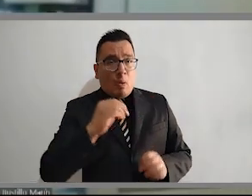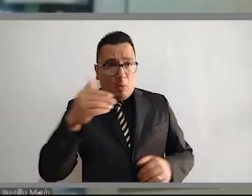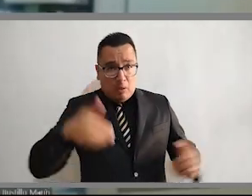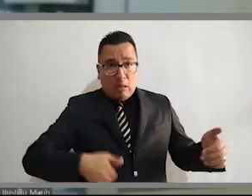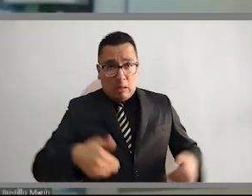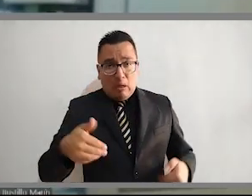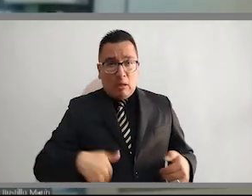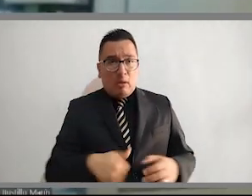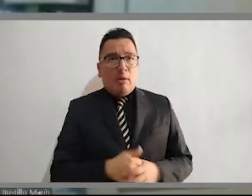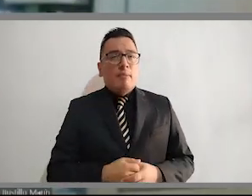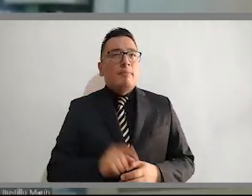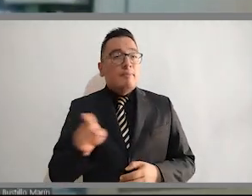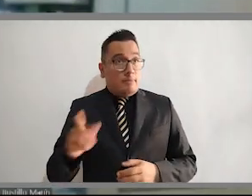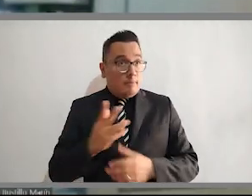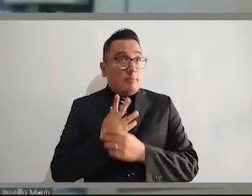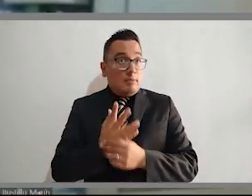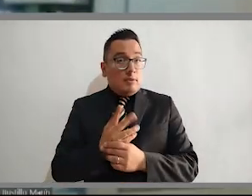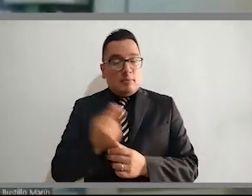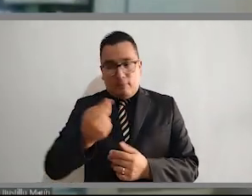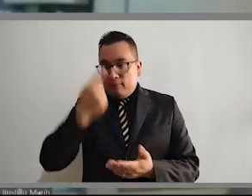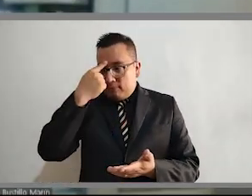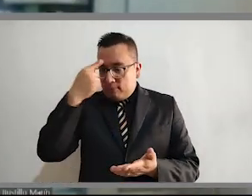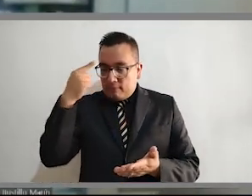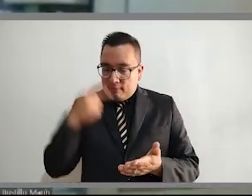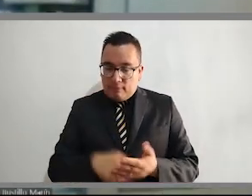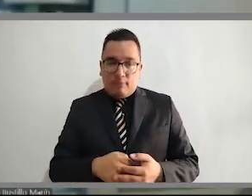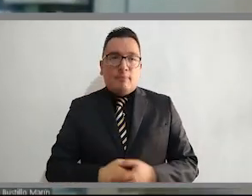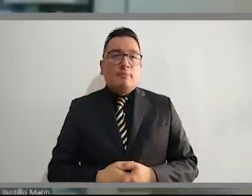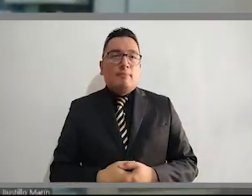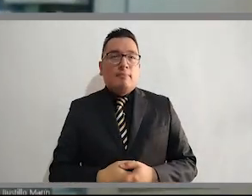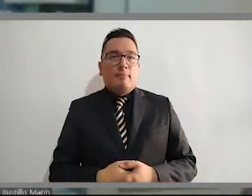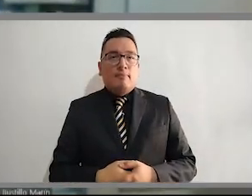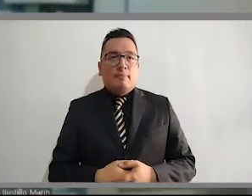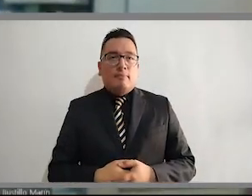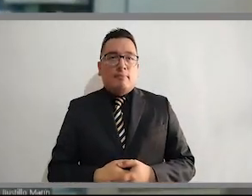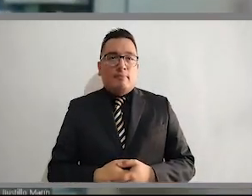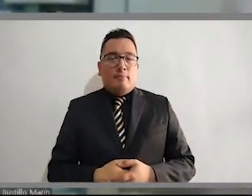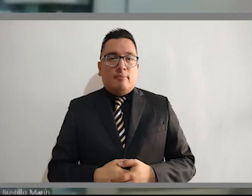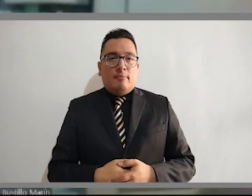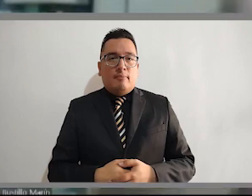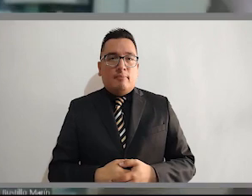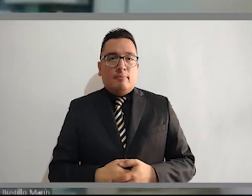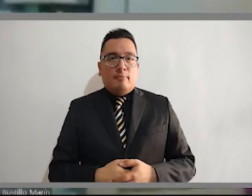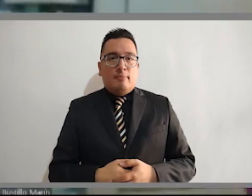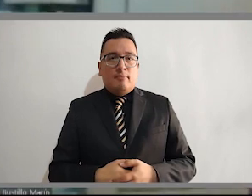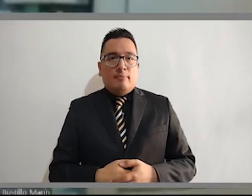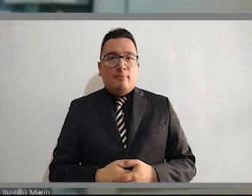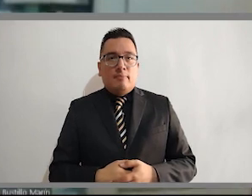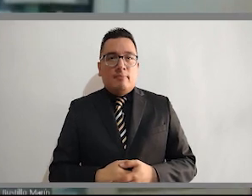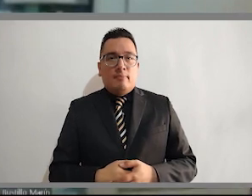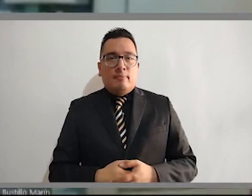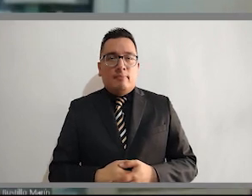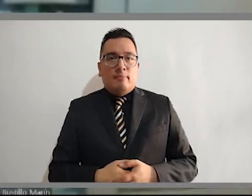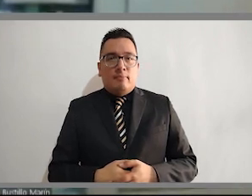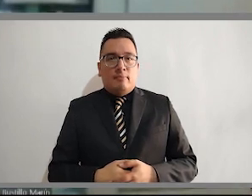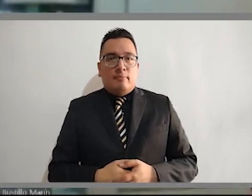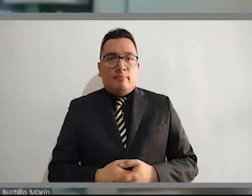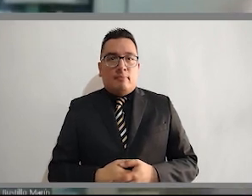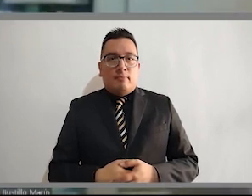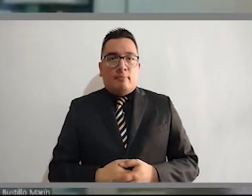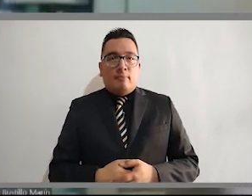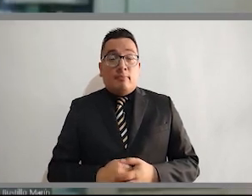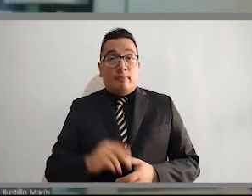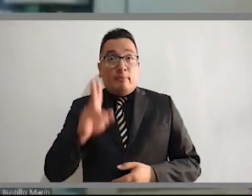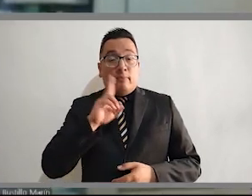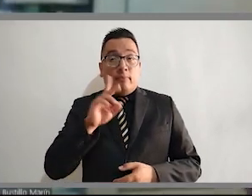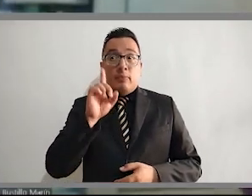que dice ella es creer la narración de los hechos que dicen las mujeres.